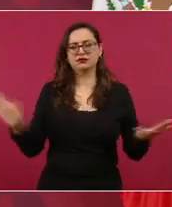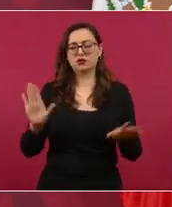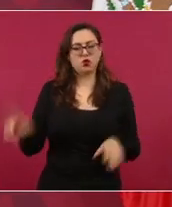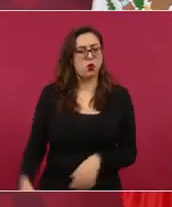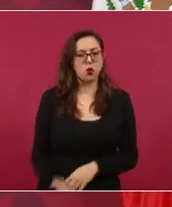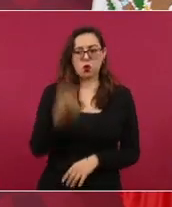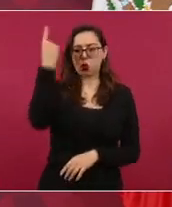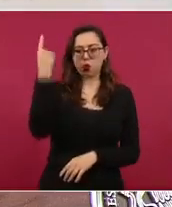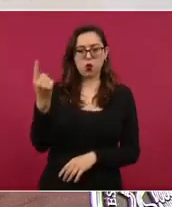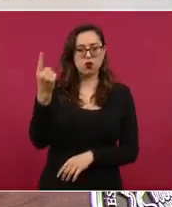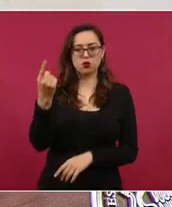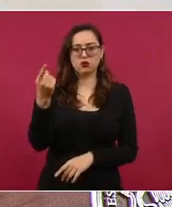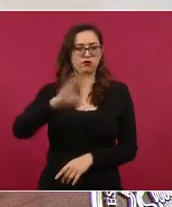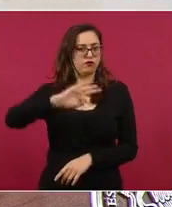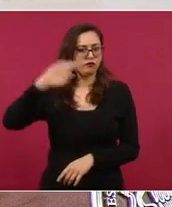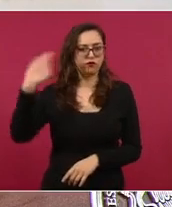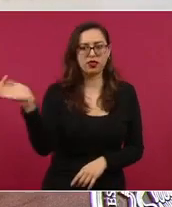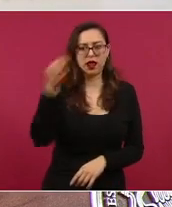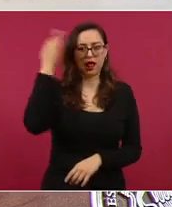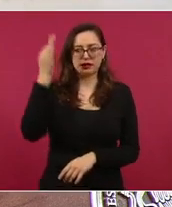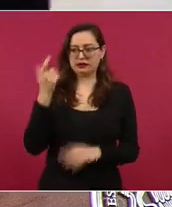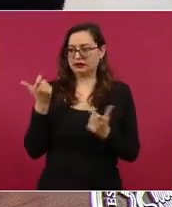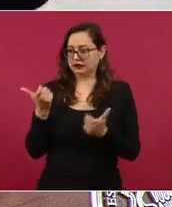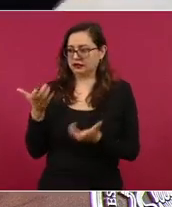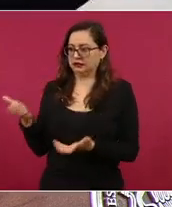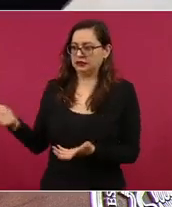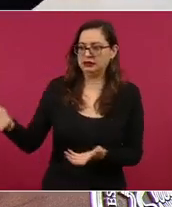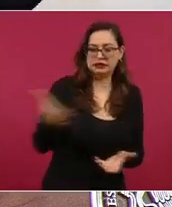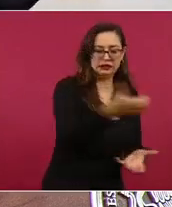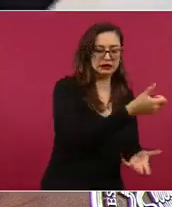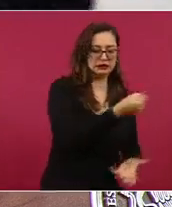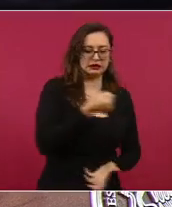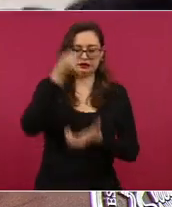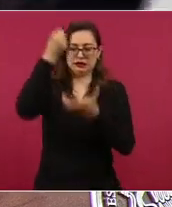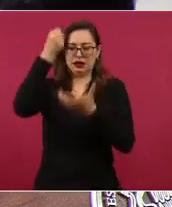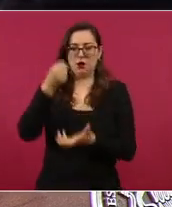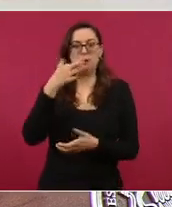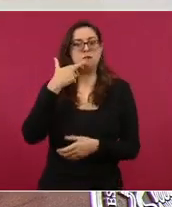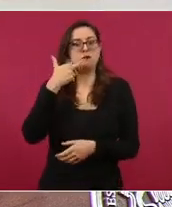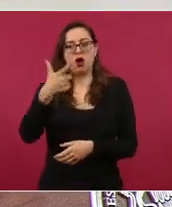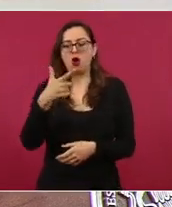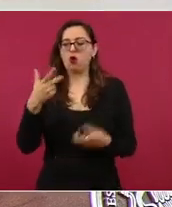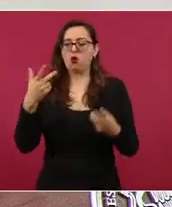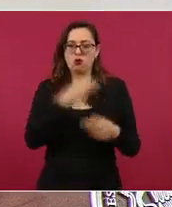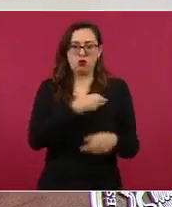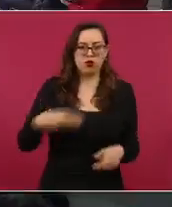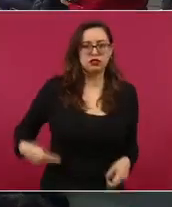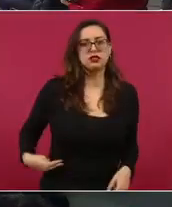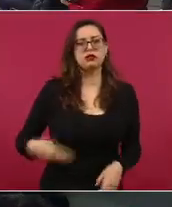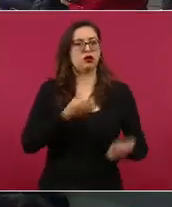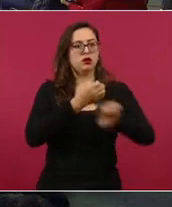y destinar esos fondos pues a las necesidades que hay en los municipios, que hay en los estados.